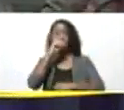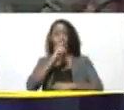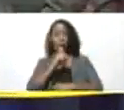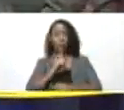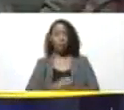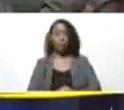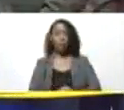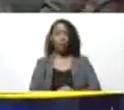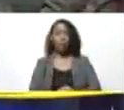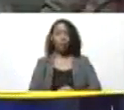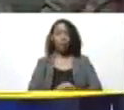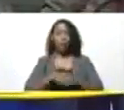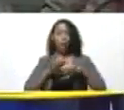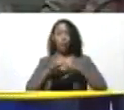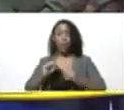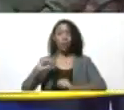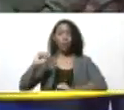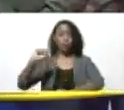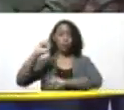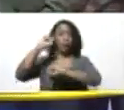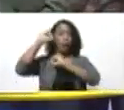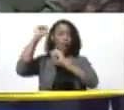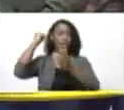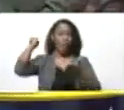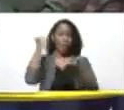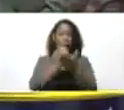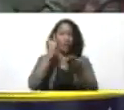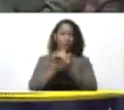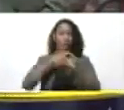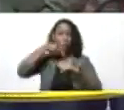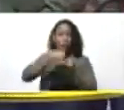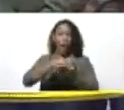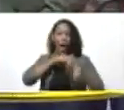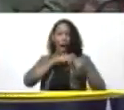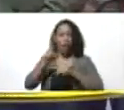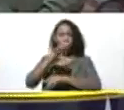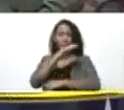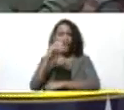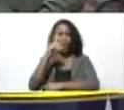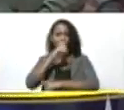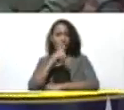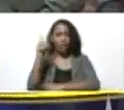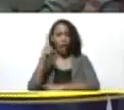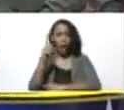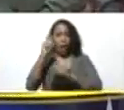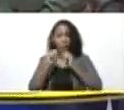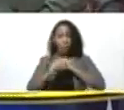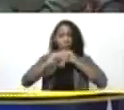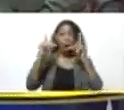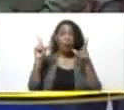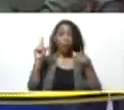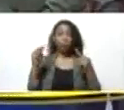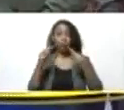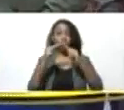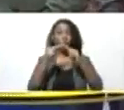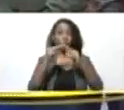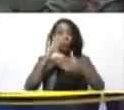años de la conquista, de la masacre, llamada por ellos los 500 años del descubrimiento.